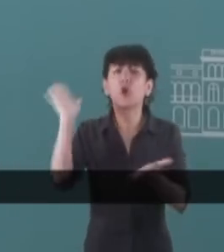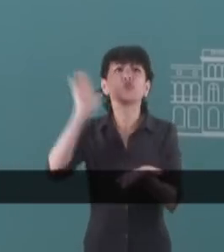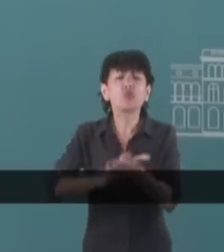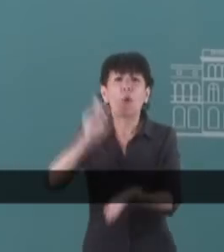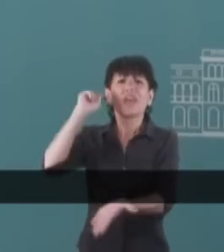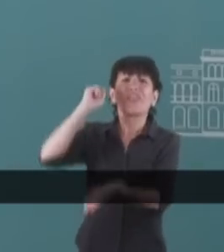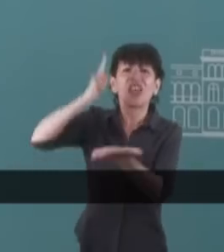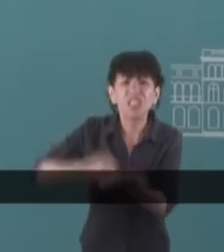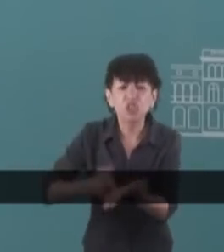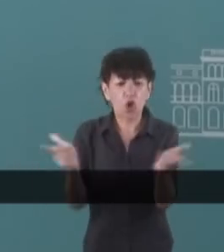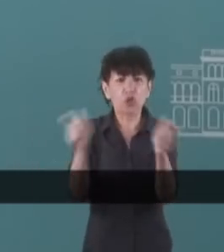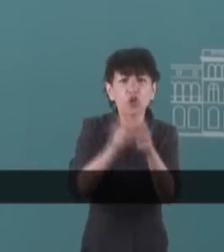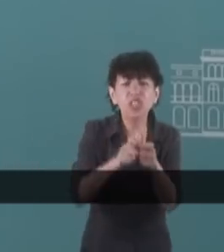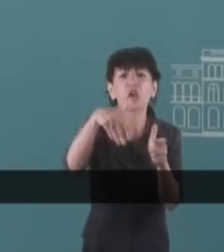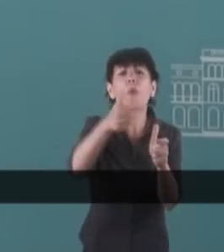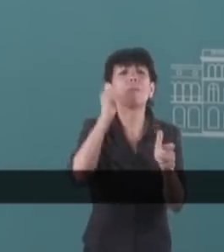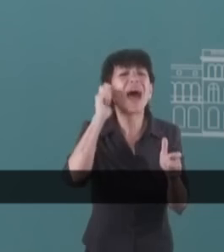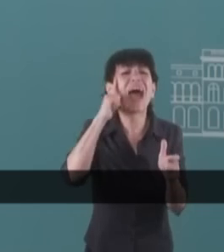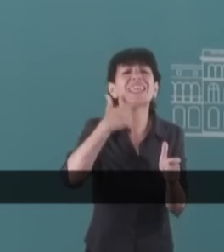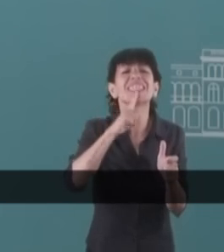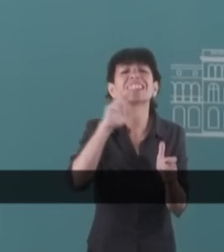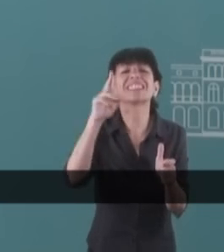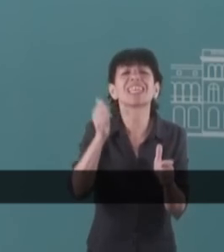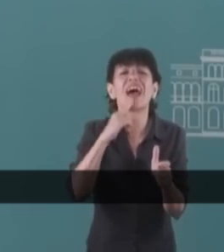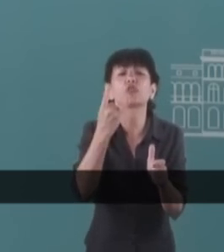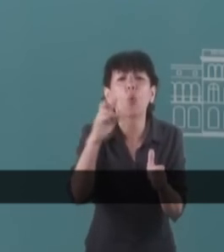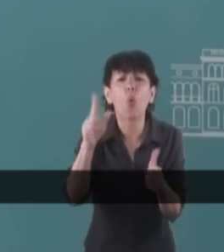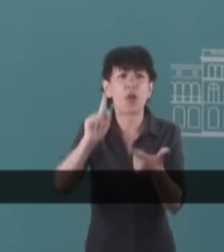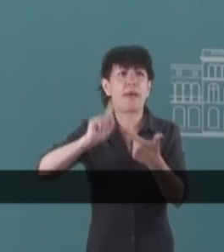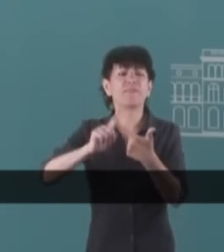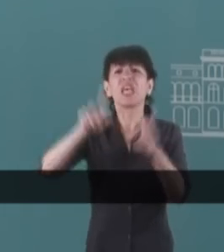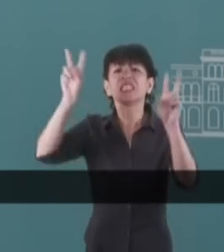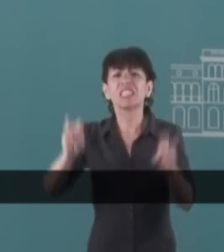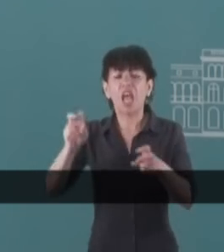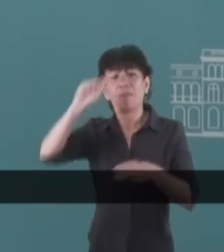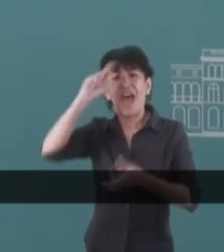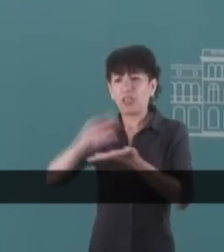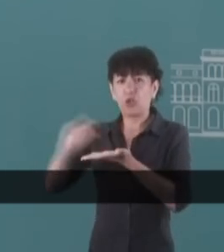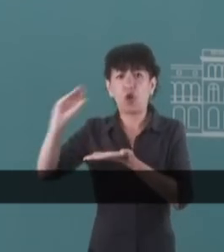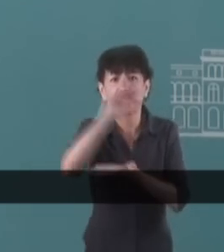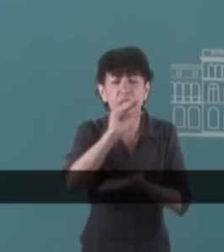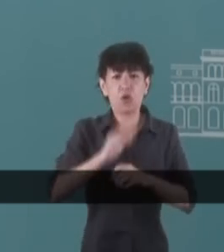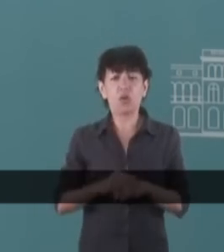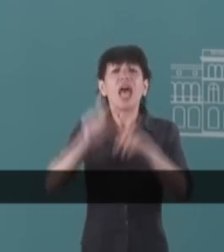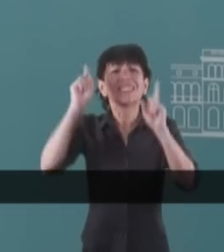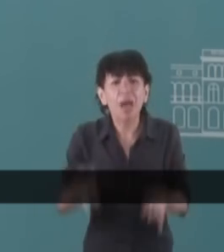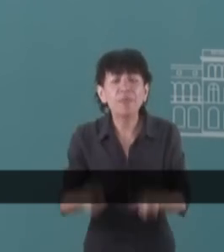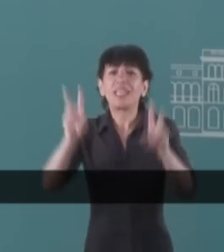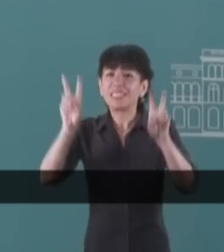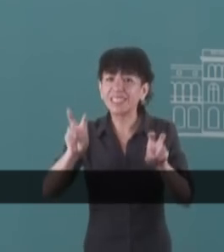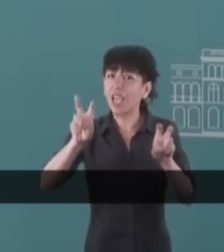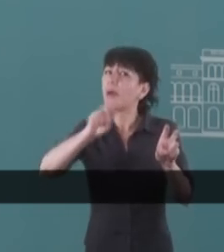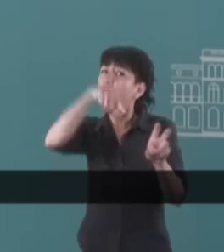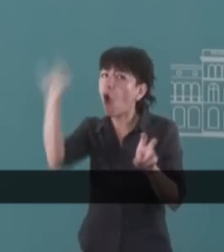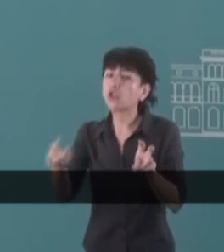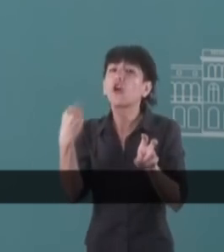con respecto a la coparticipación y sí entendemos que la cuestión de la reunión en Lago Escondido es una cuestión que más allá